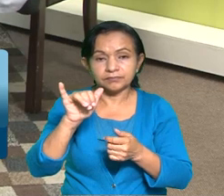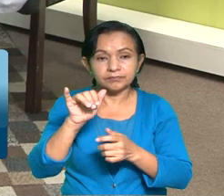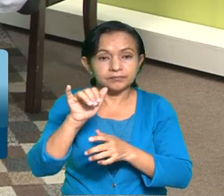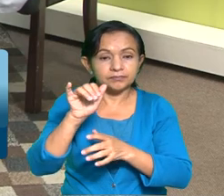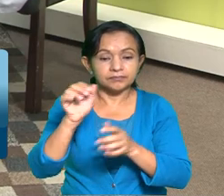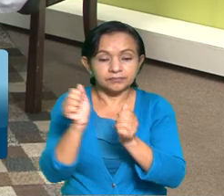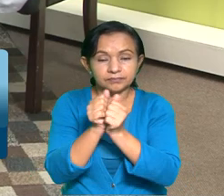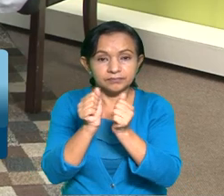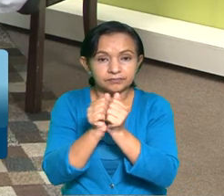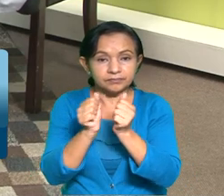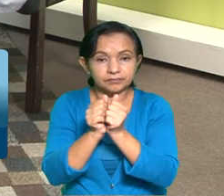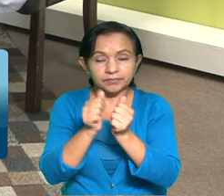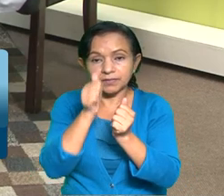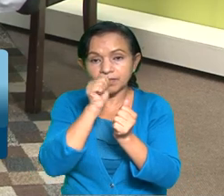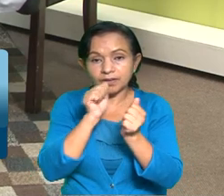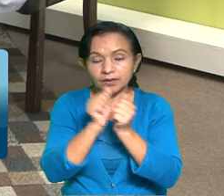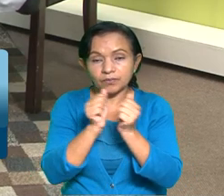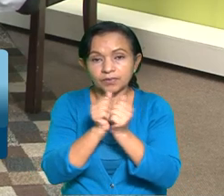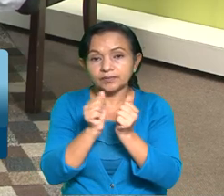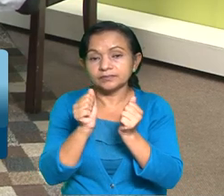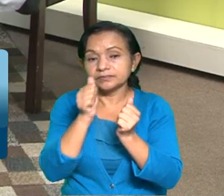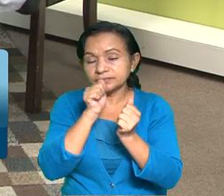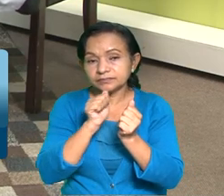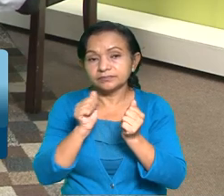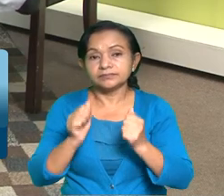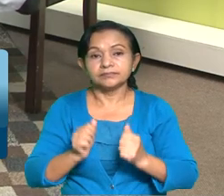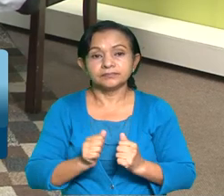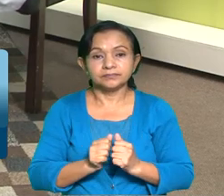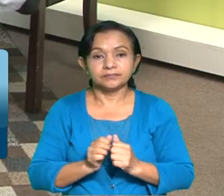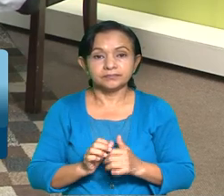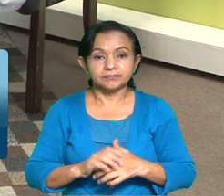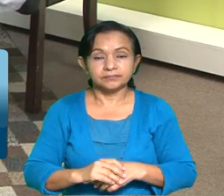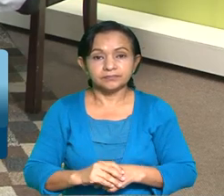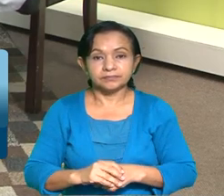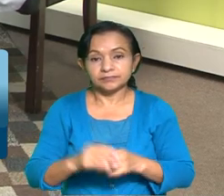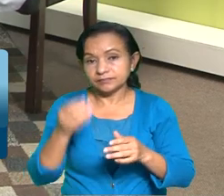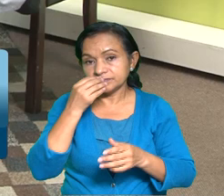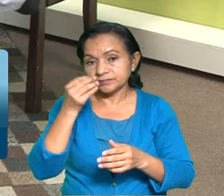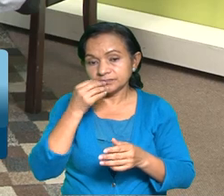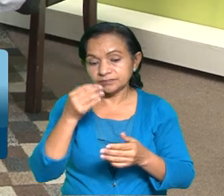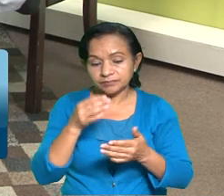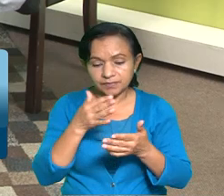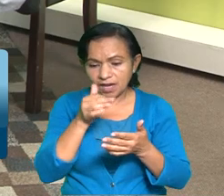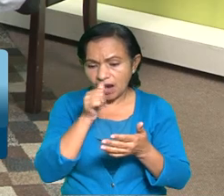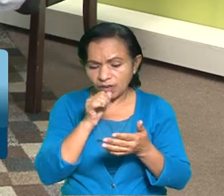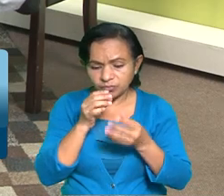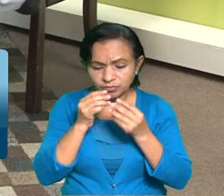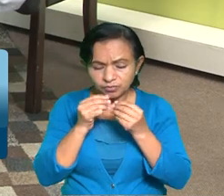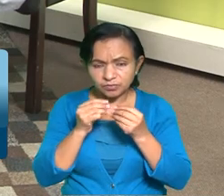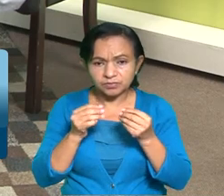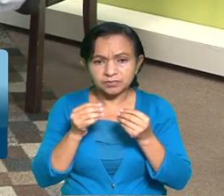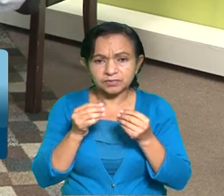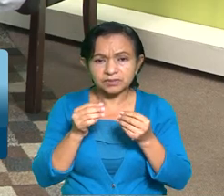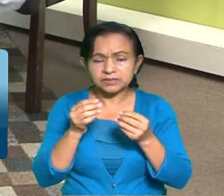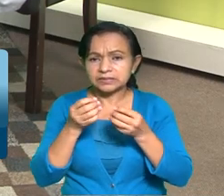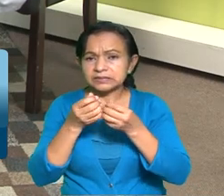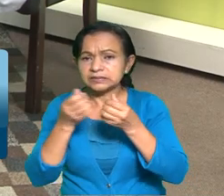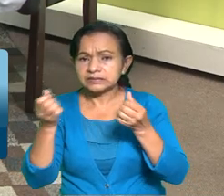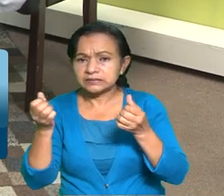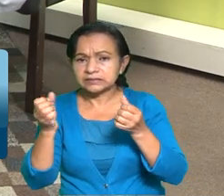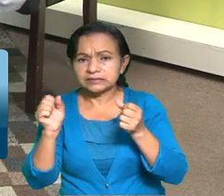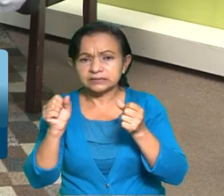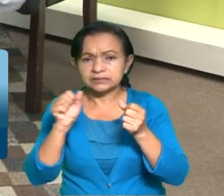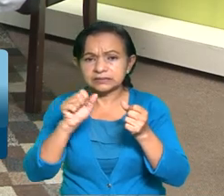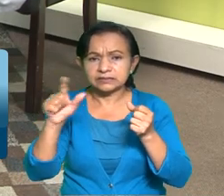el chayote que es rico en agua, ¿verdad? El verdecito, uh-huh. es un alimento que no tiene ni simple ni es